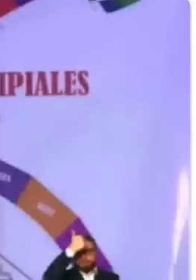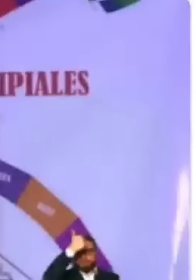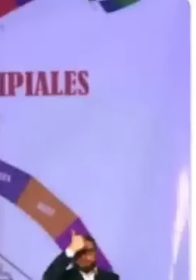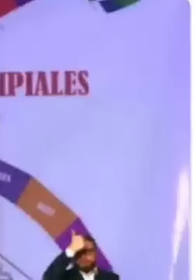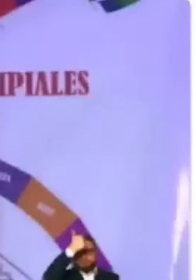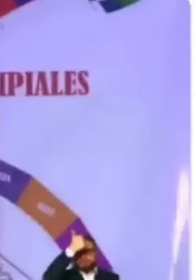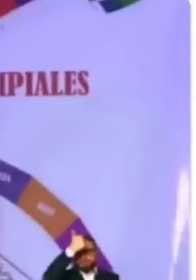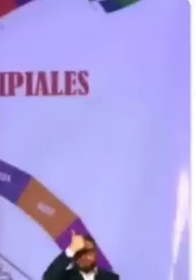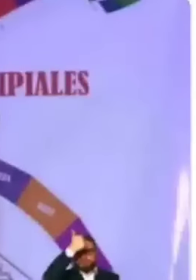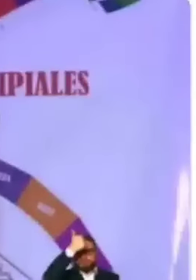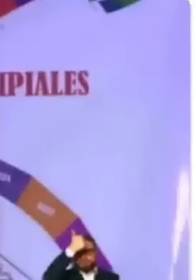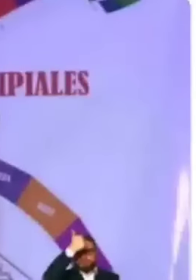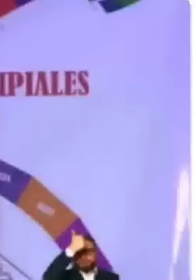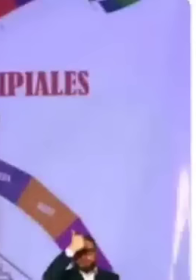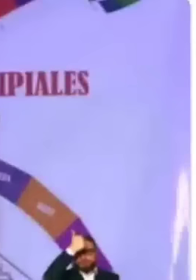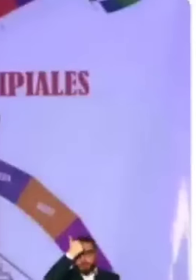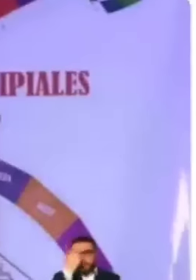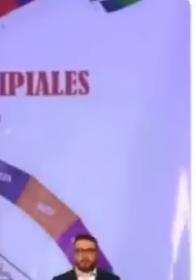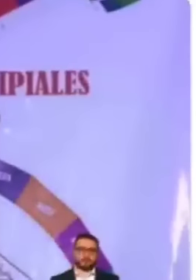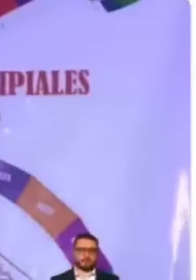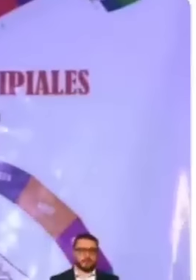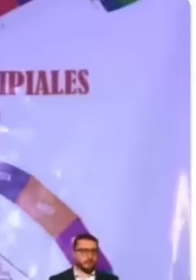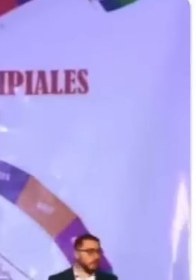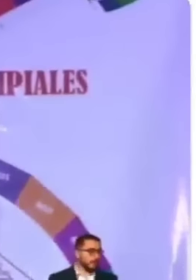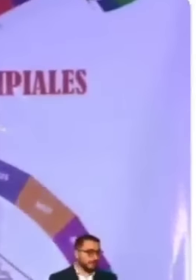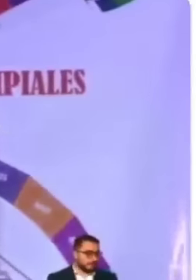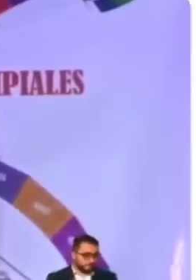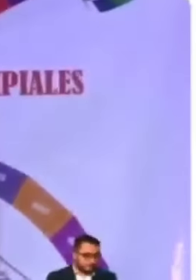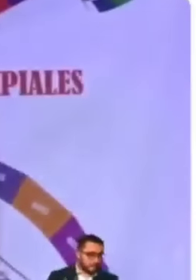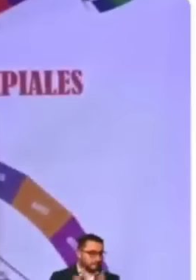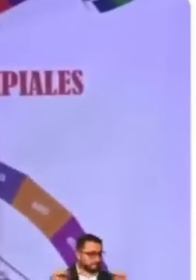constituyente en Colombia. Escuchémoslo. Y ustedes se reúnen,